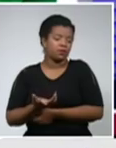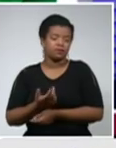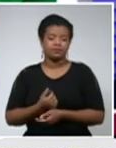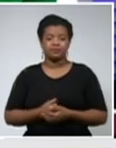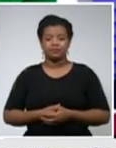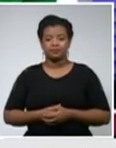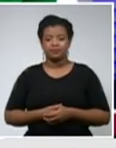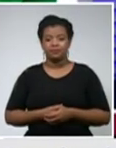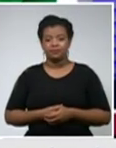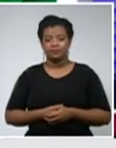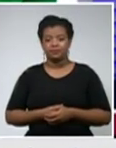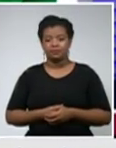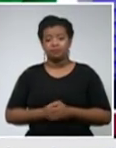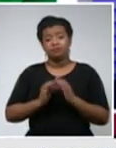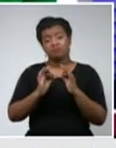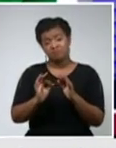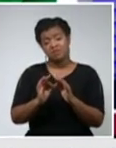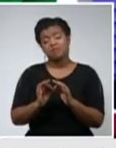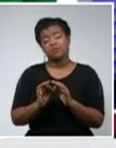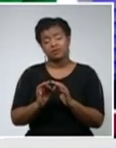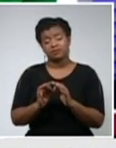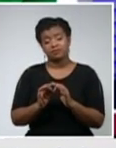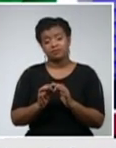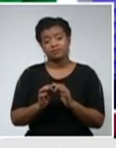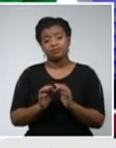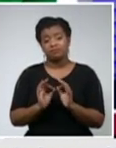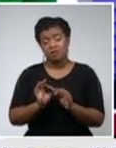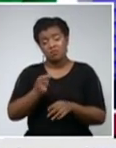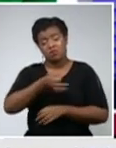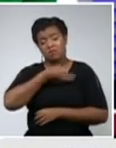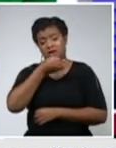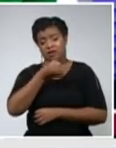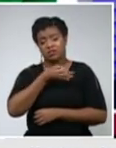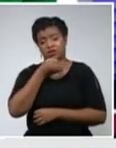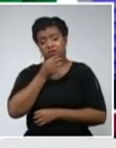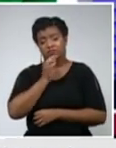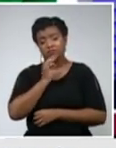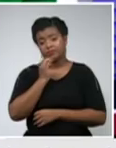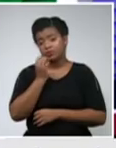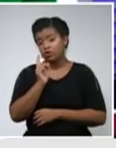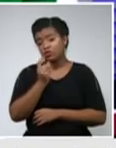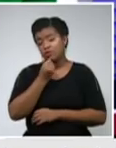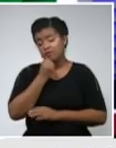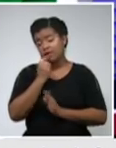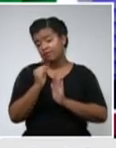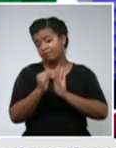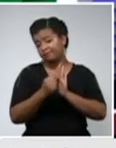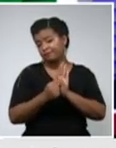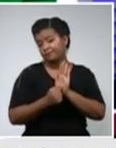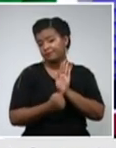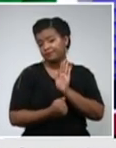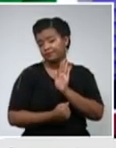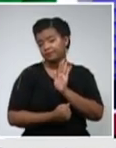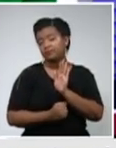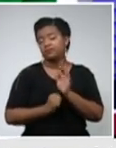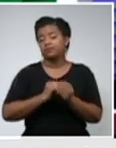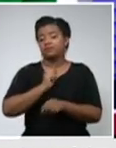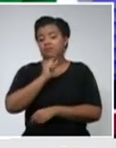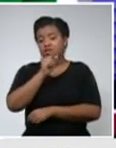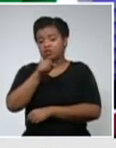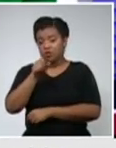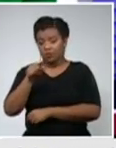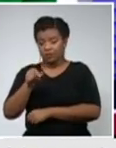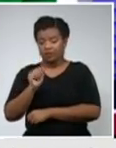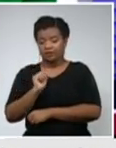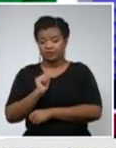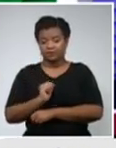al mismo. Esa es la razón por la cual esta es una de los excluyentes para la aplicación de este